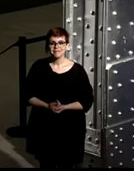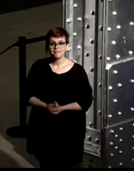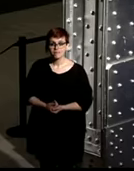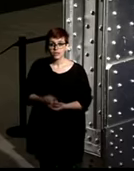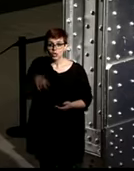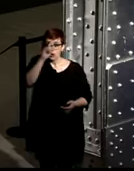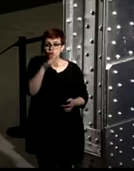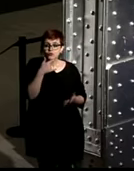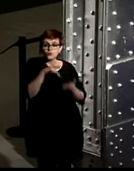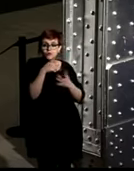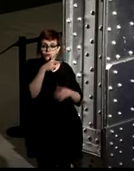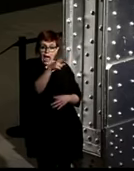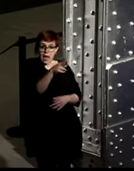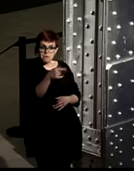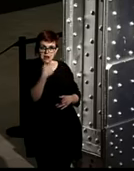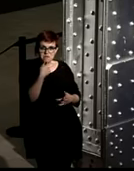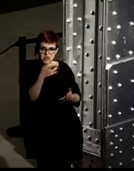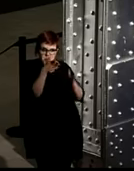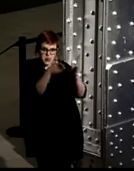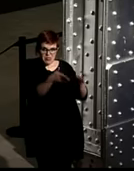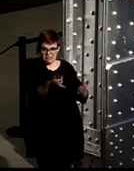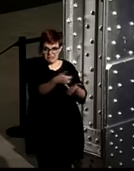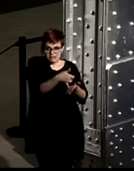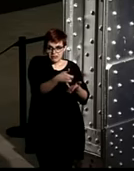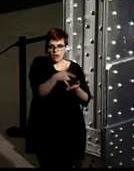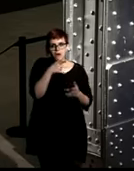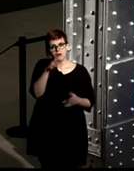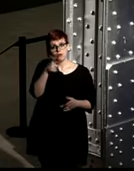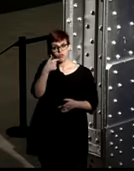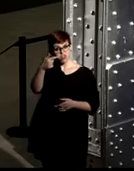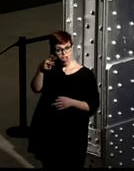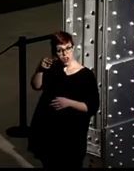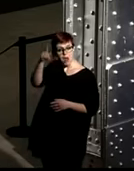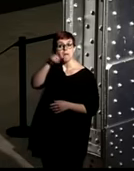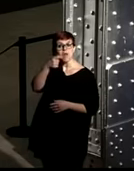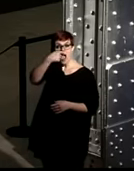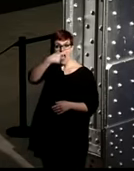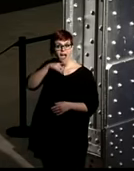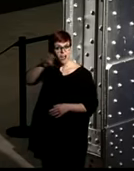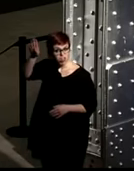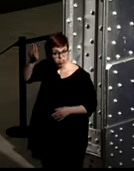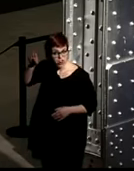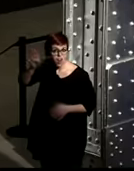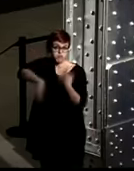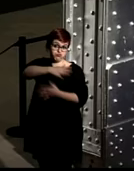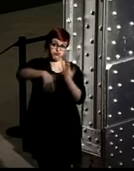Pues no sé qué es lo que le ha visto a tu hermana, pero es muy poca cosa. Fíjate de los alemanes que parecen poca cosa. Mira Hitler, la que lió.